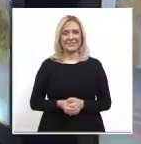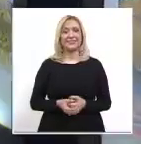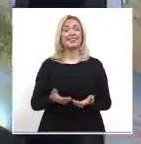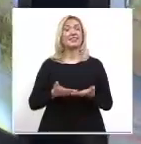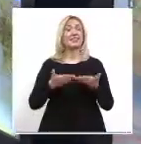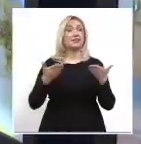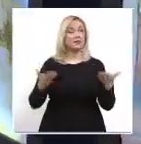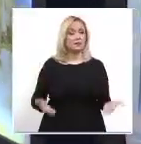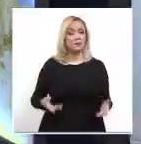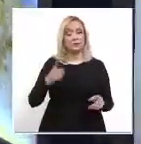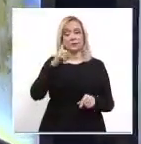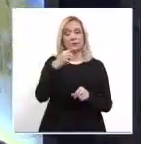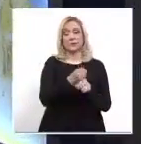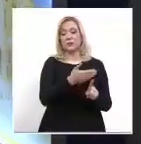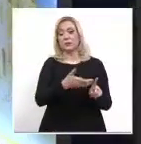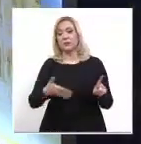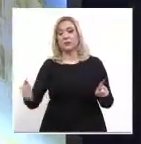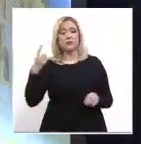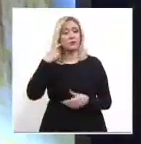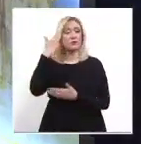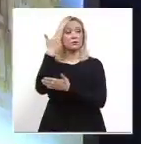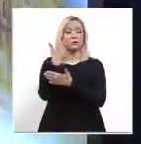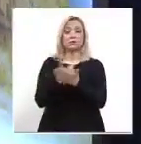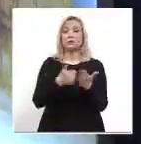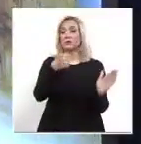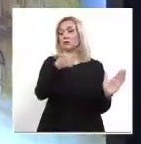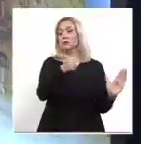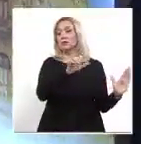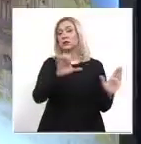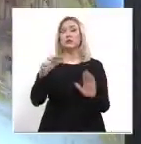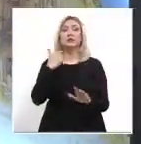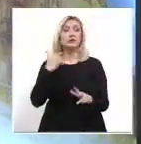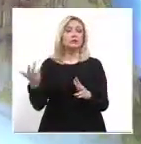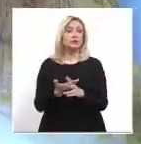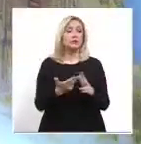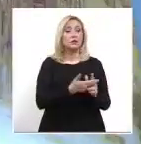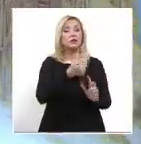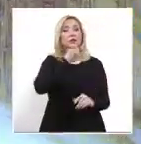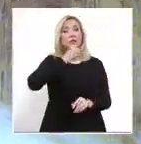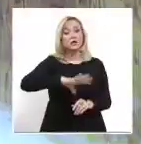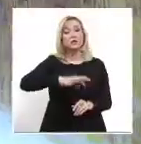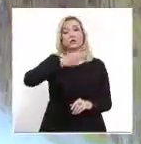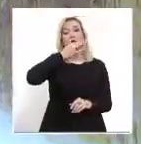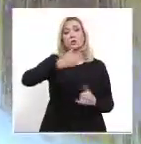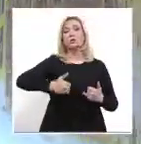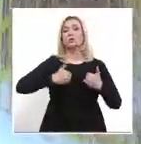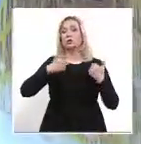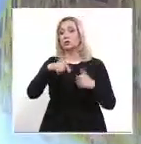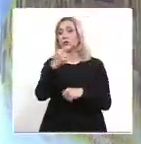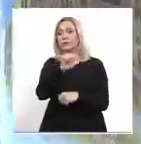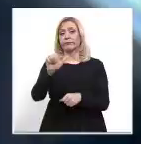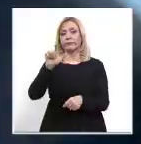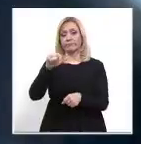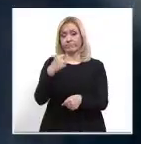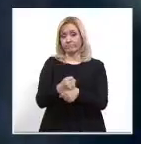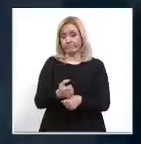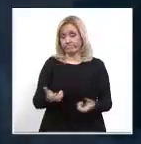Y en lo que va del año se han registrado más de 600 asesinatos de niñas, niños y adolescentes.